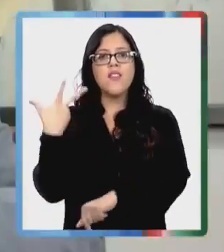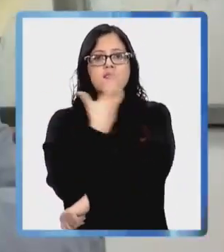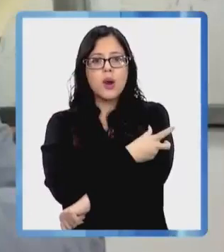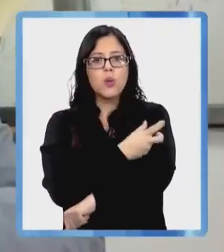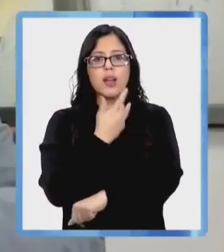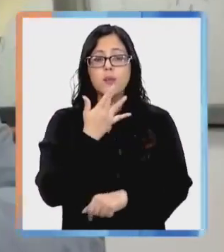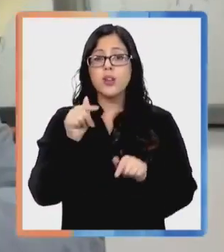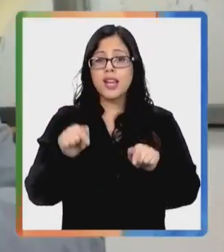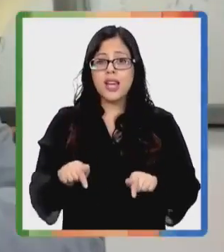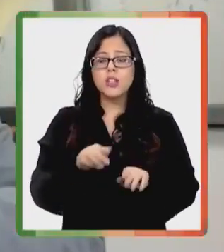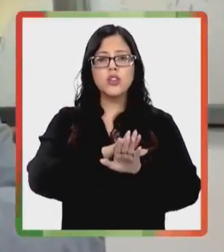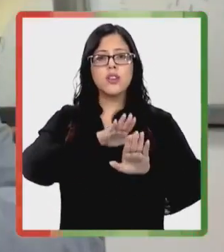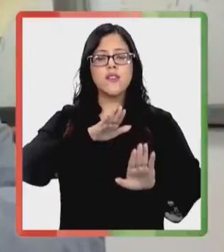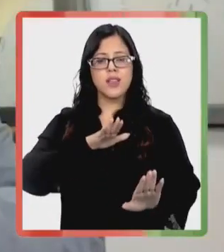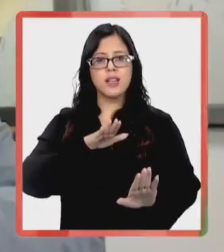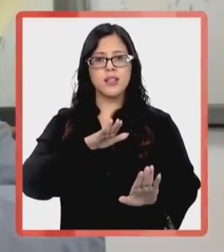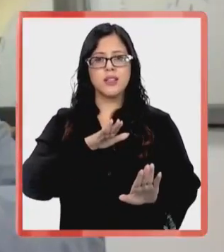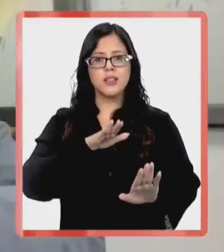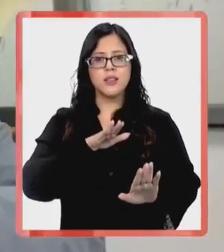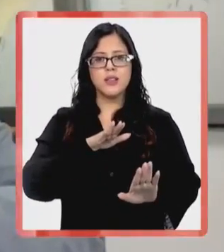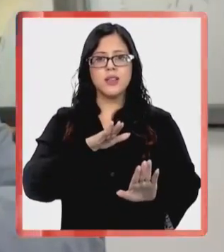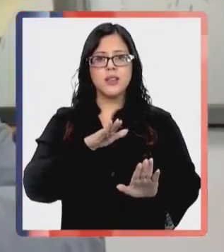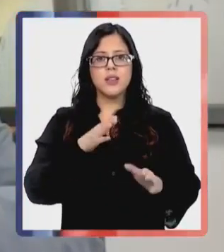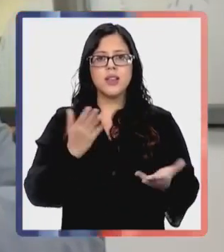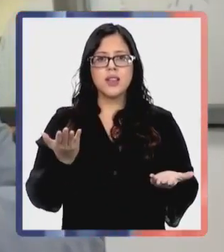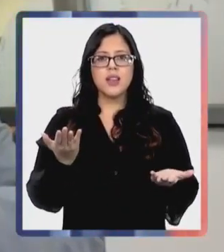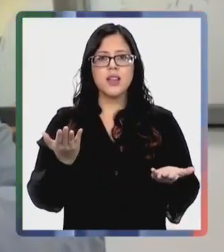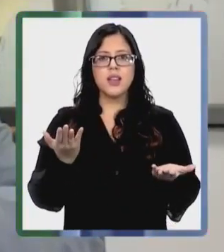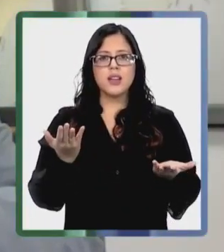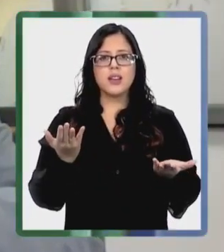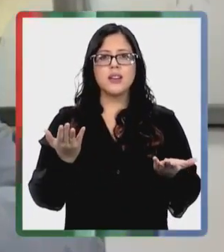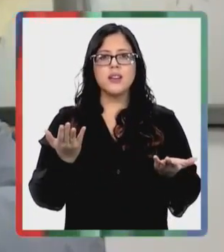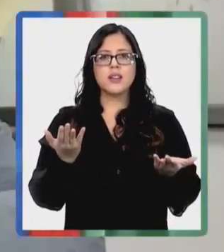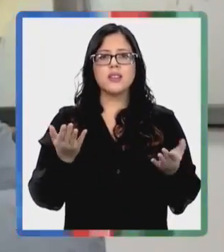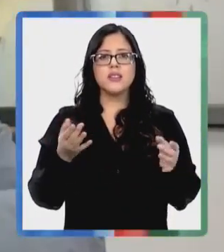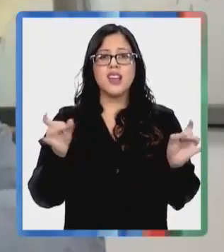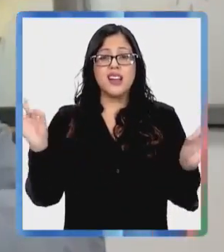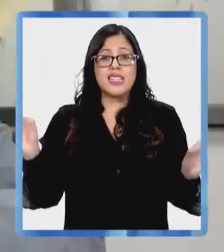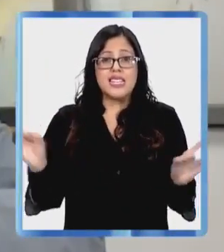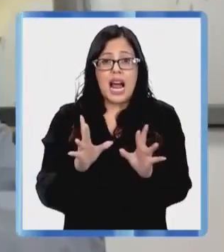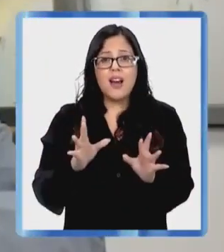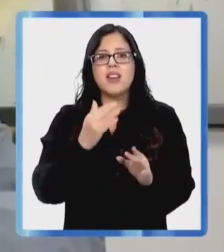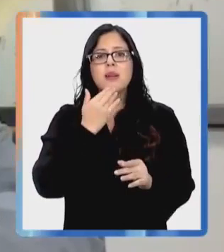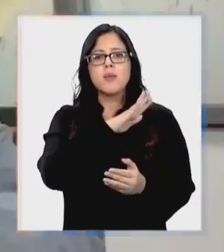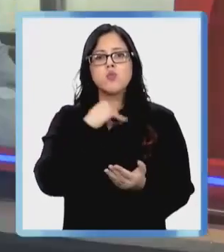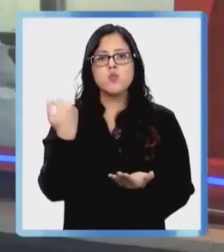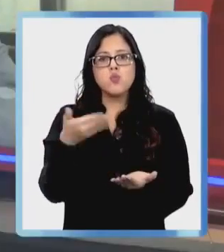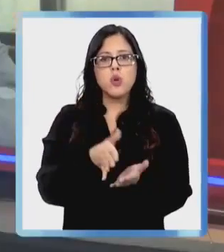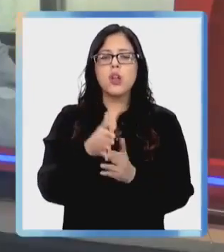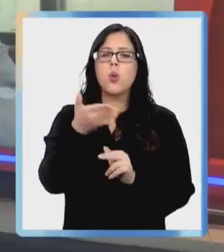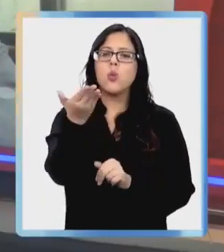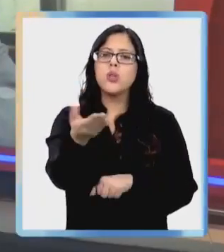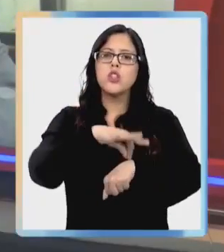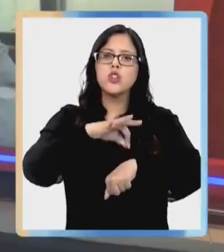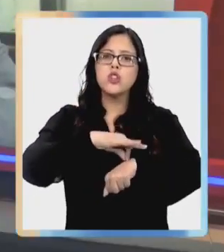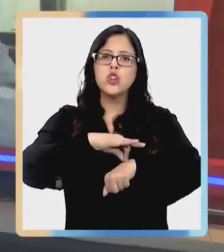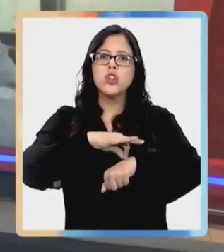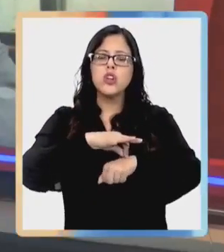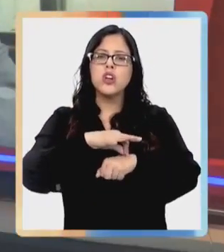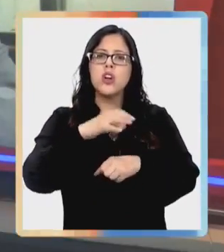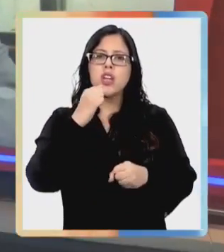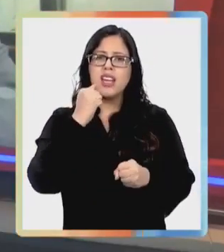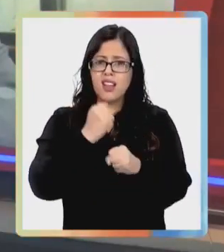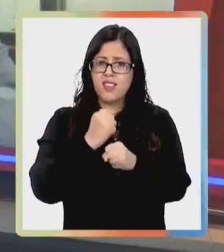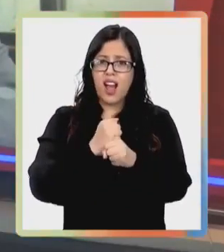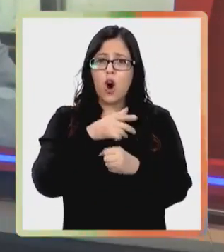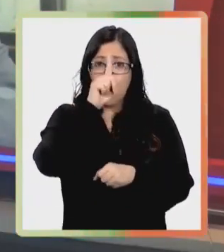tiene que vacunarse porque esto evita hospitalizarse, evita fallecer. Usted, doctor París, que ha trabajado en hospitales